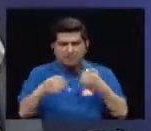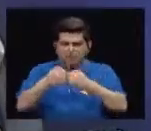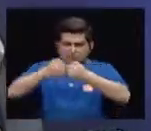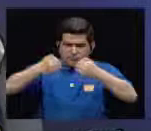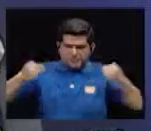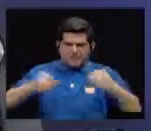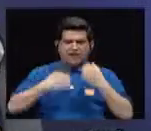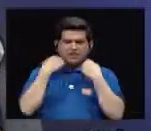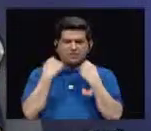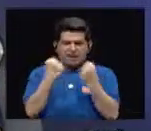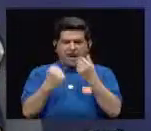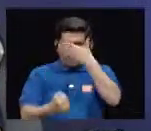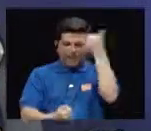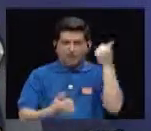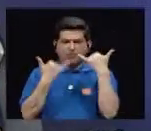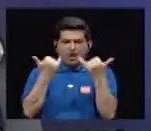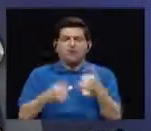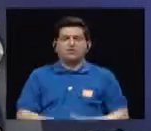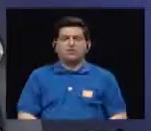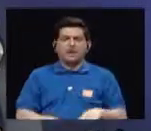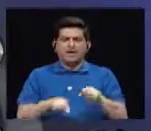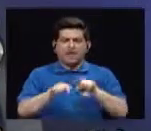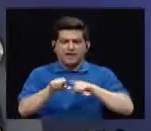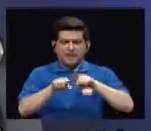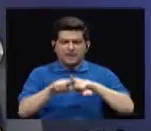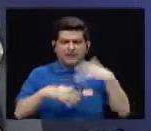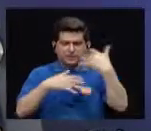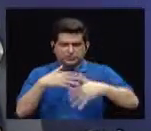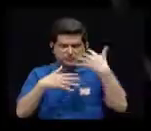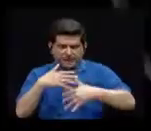ajena al héroe olvidado. Con ustedes, Hermanos de Sangre.